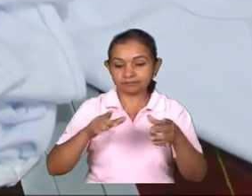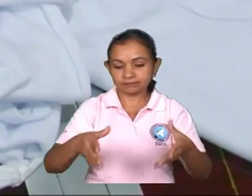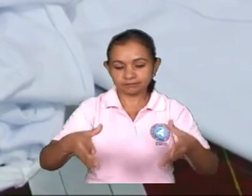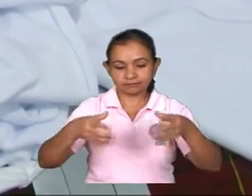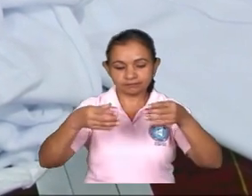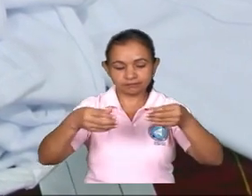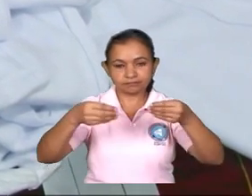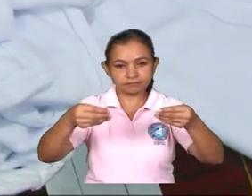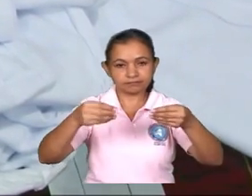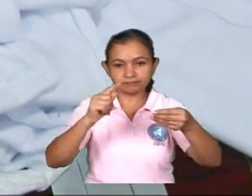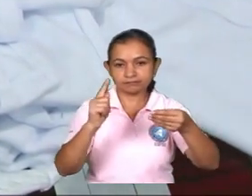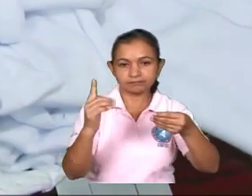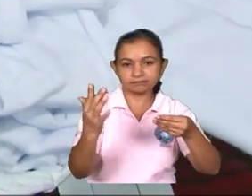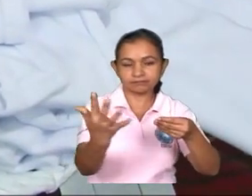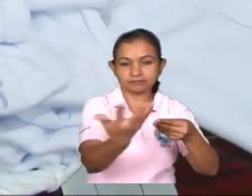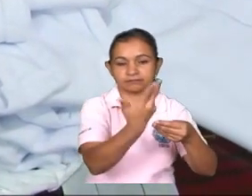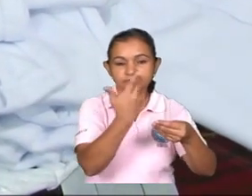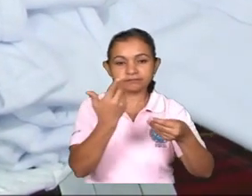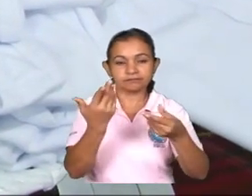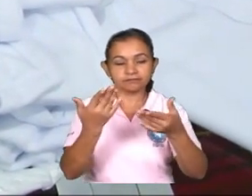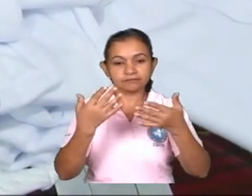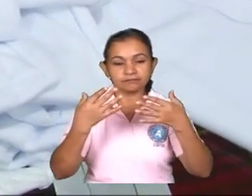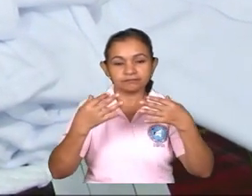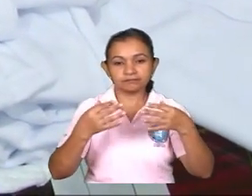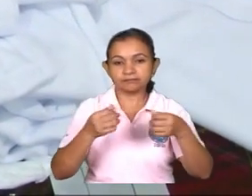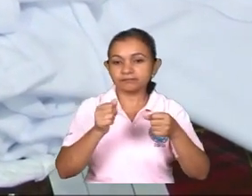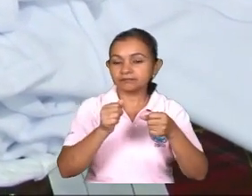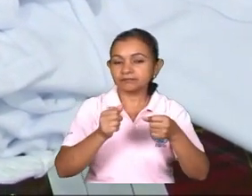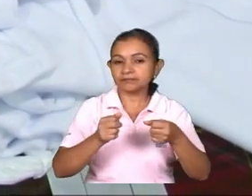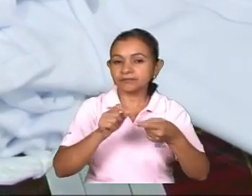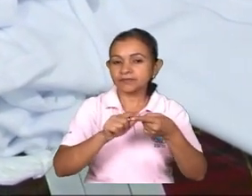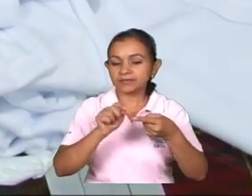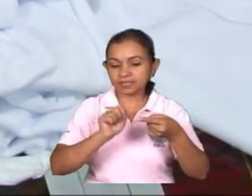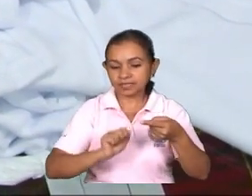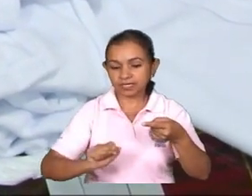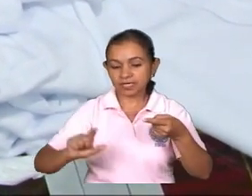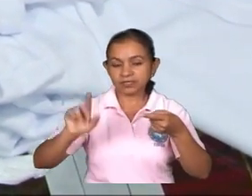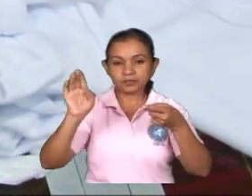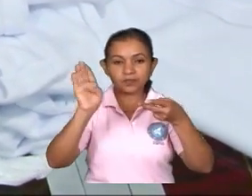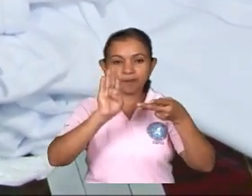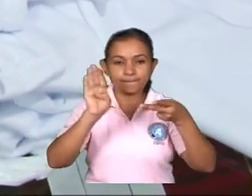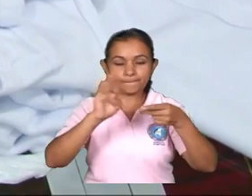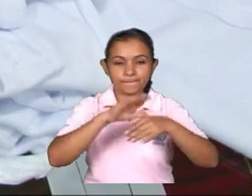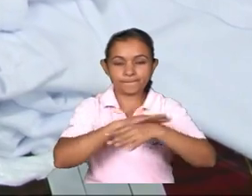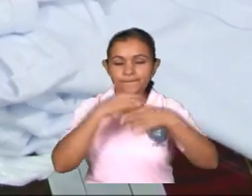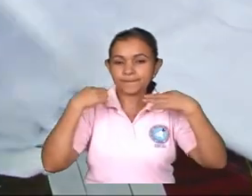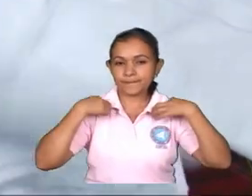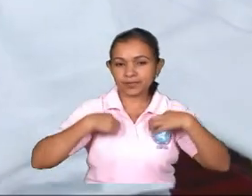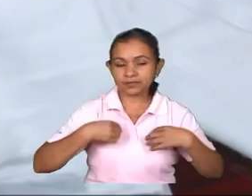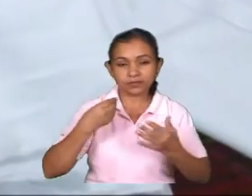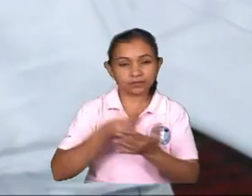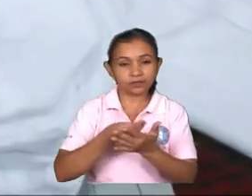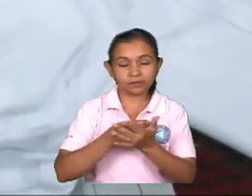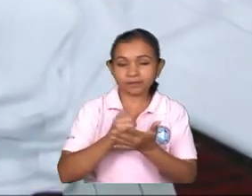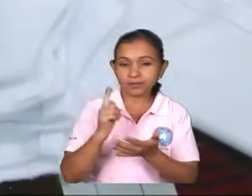paquete, el pantalón del uniforme, la camisa del uniforme, las calcetas, las camisolas, ya se le deja la calceta